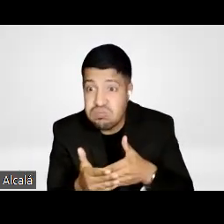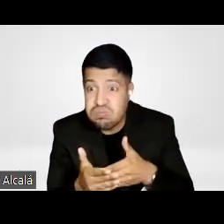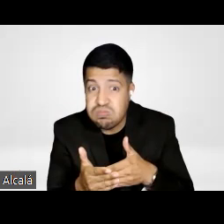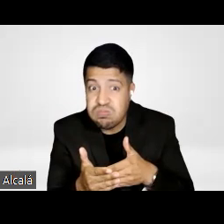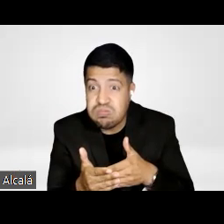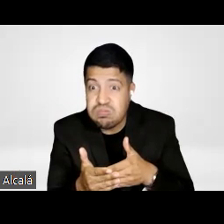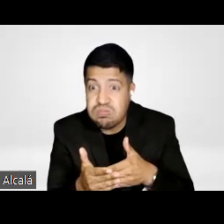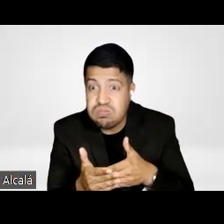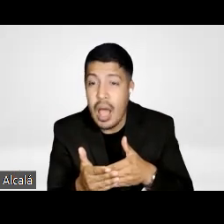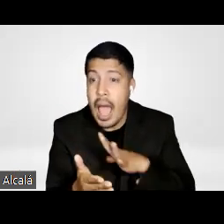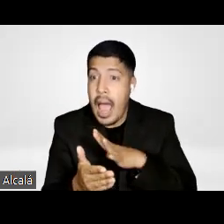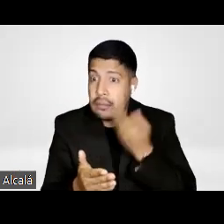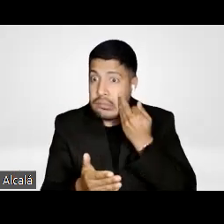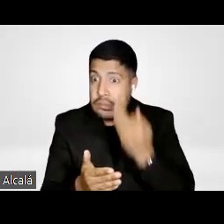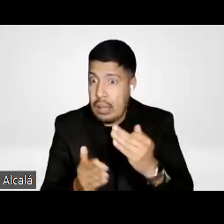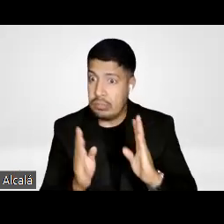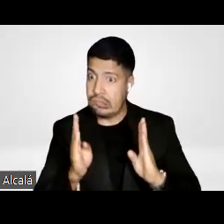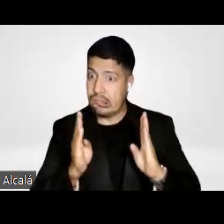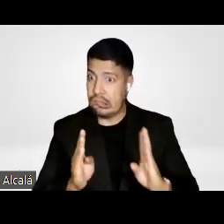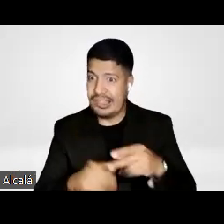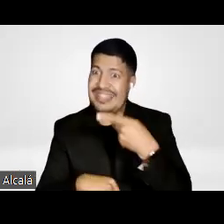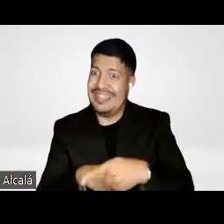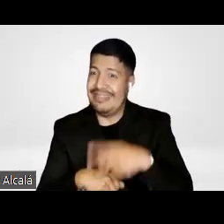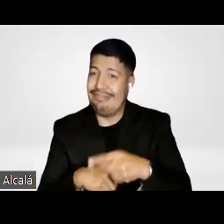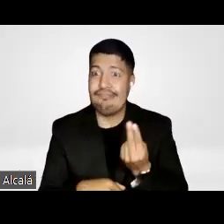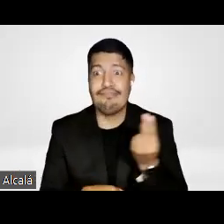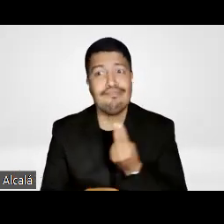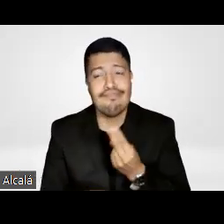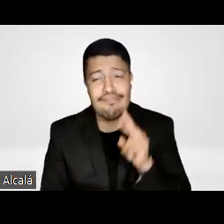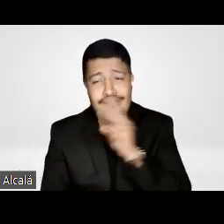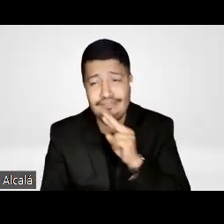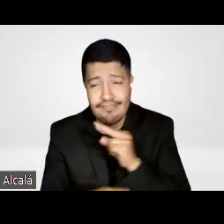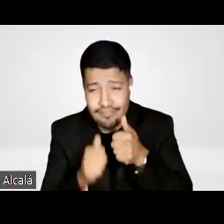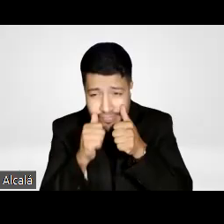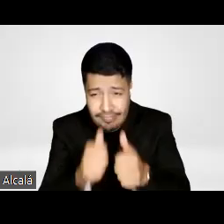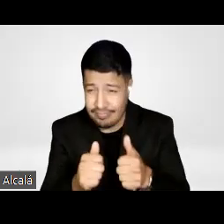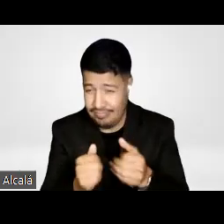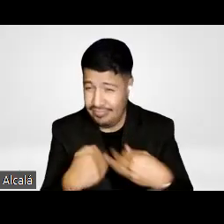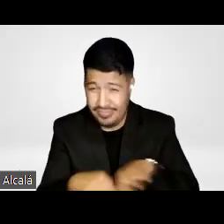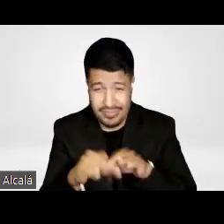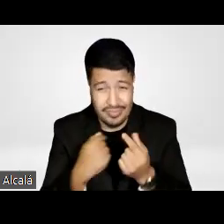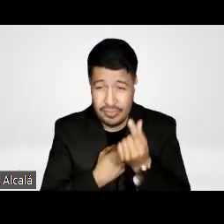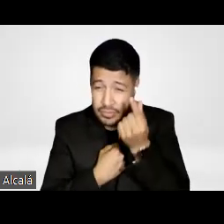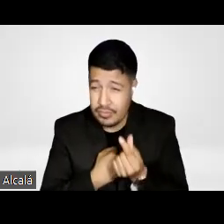periodos críticos y sensitivos. Eso hace más importante aún el que intervengamos tempranamente.